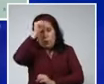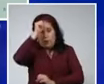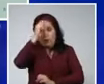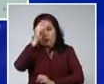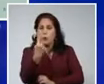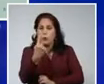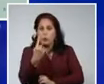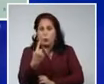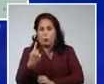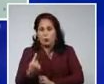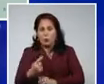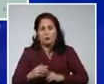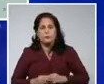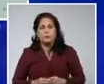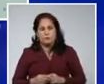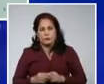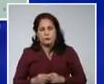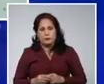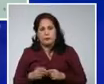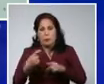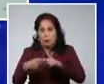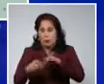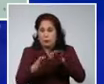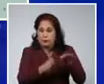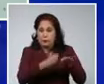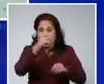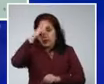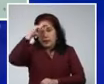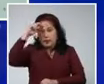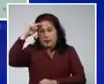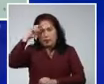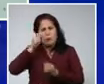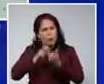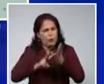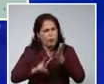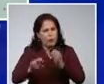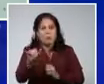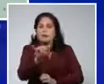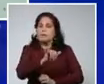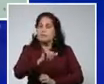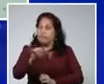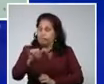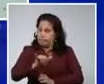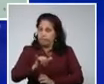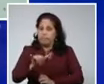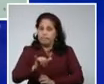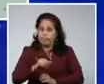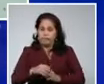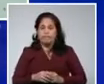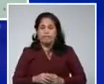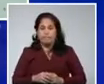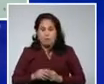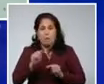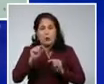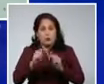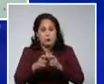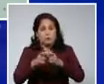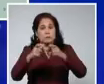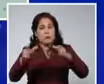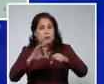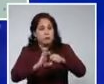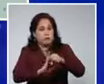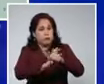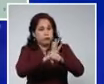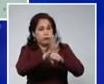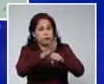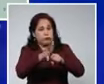uno. En Santi Espíritus, provincia que también ha tenido un incremento